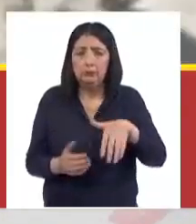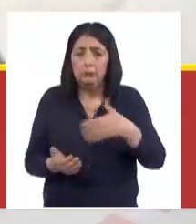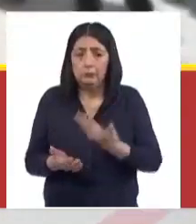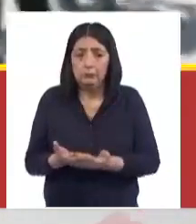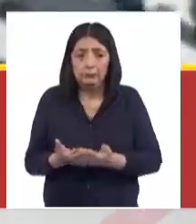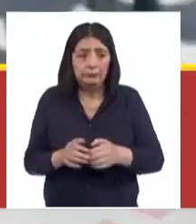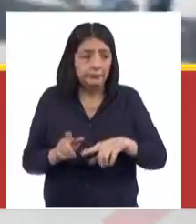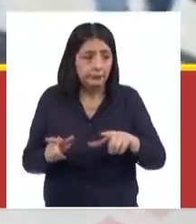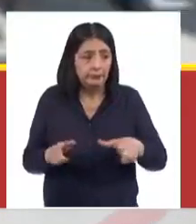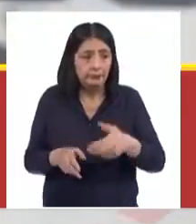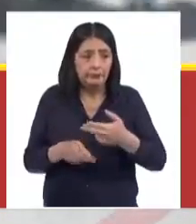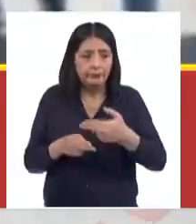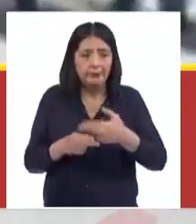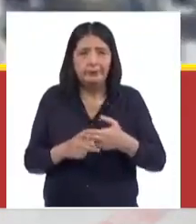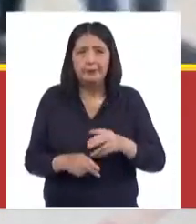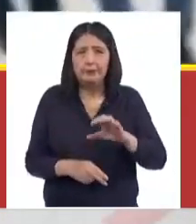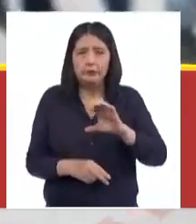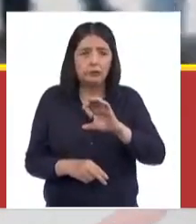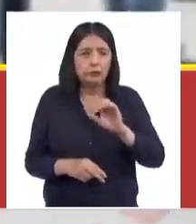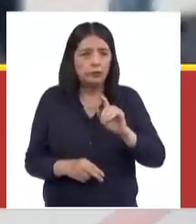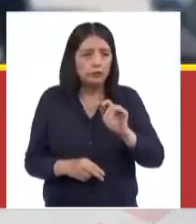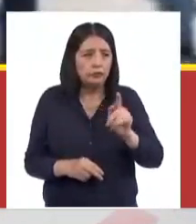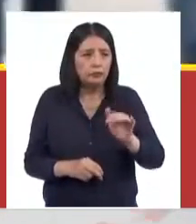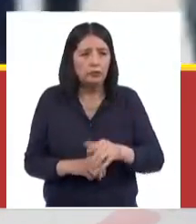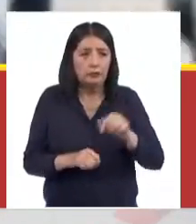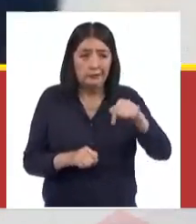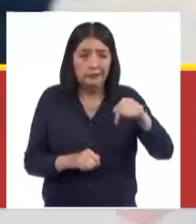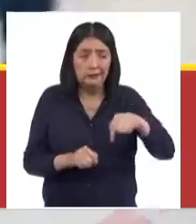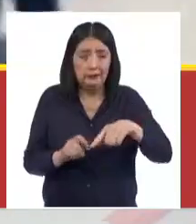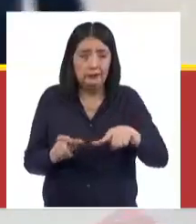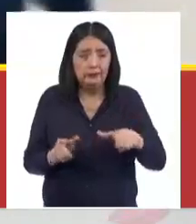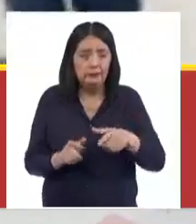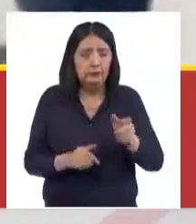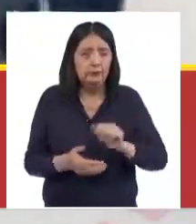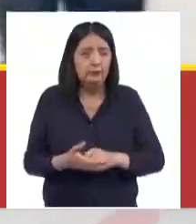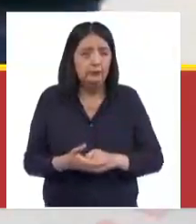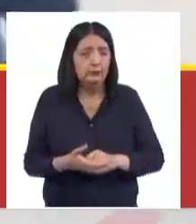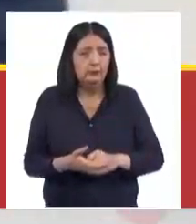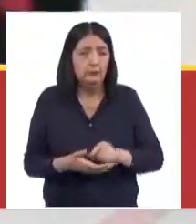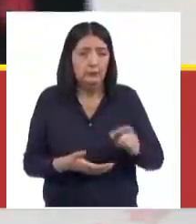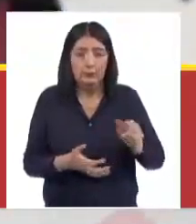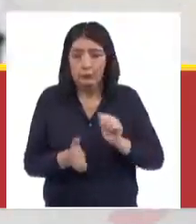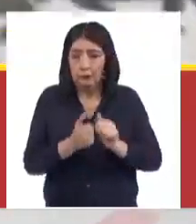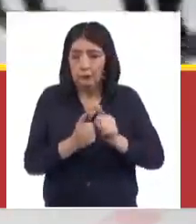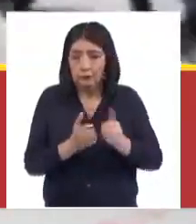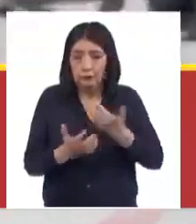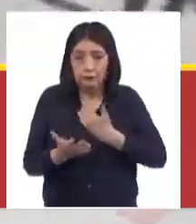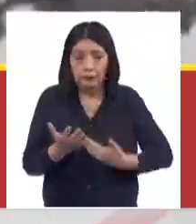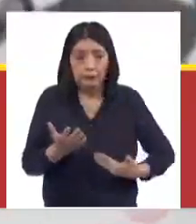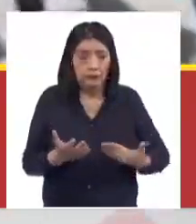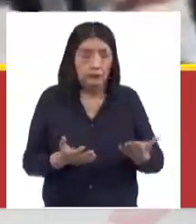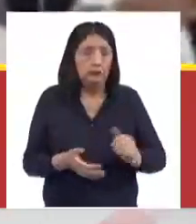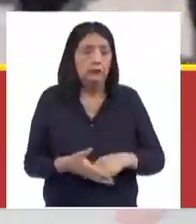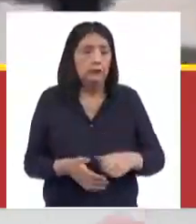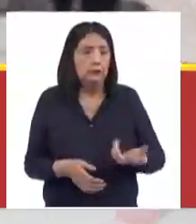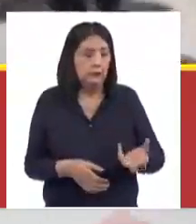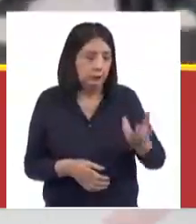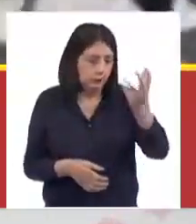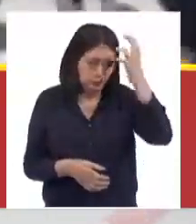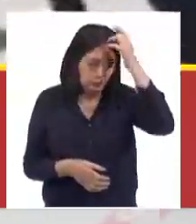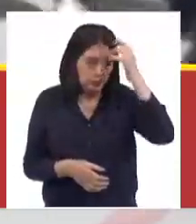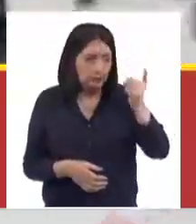distrito de Sócota, precisamente en este lugar el candidato a la presidencia de la República, Pedro Castillo